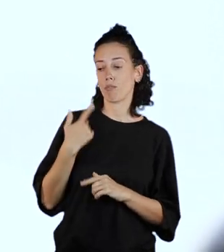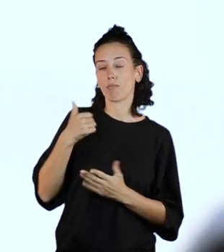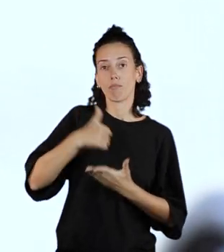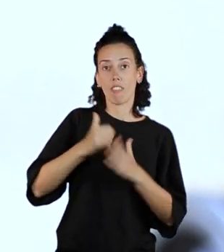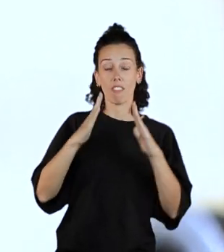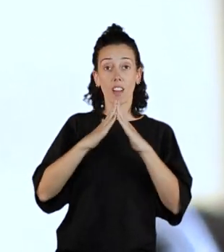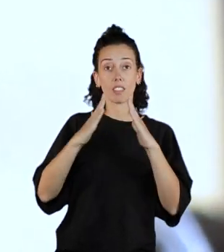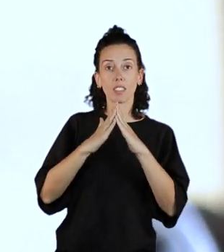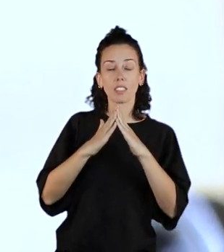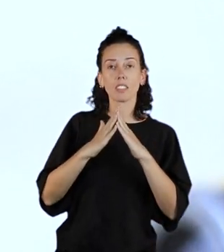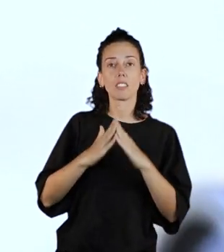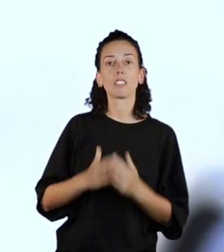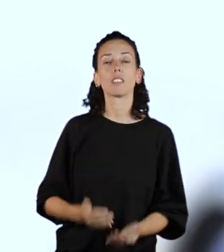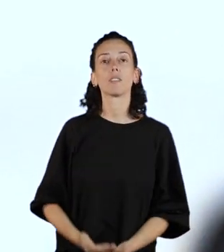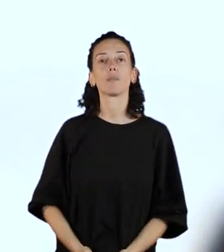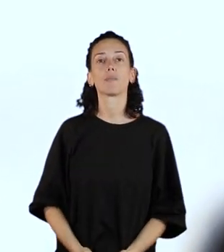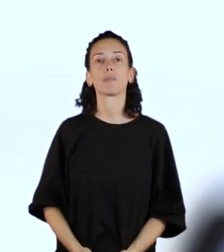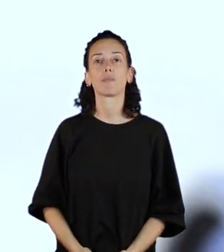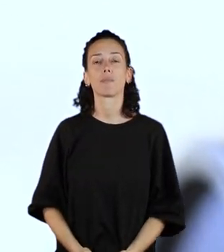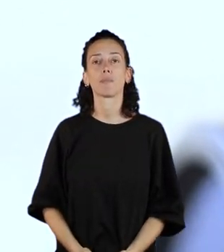estaba mi casa.